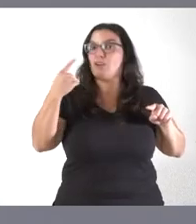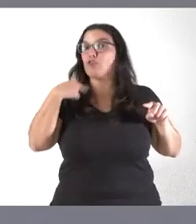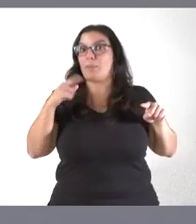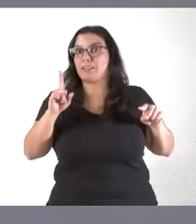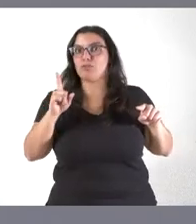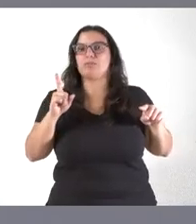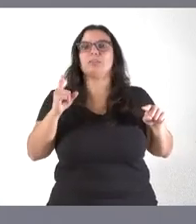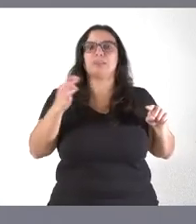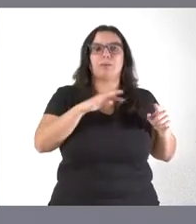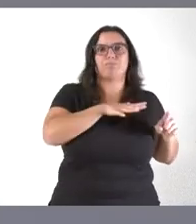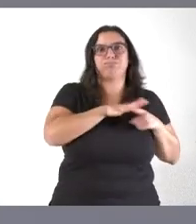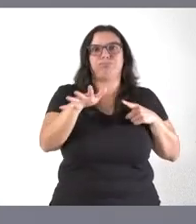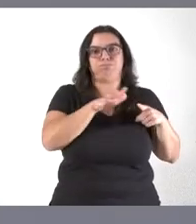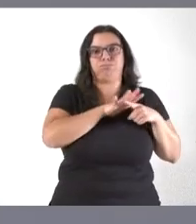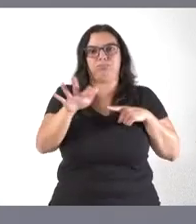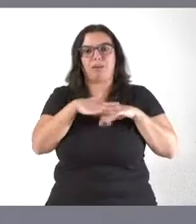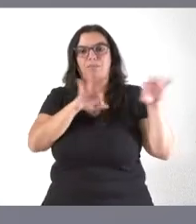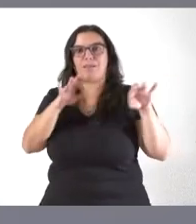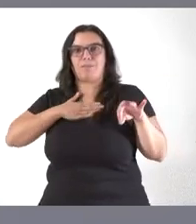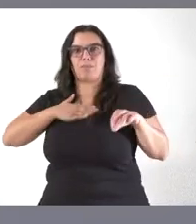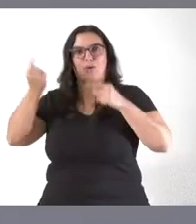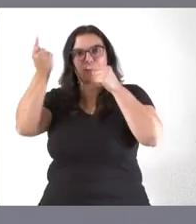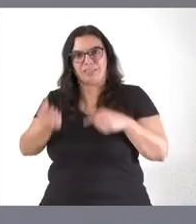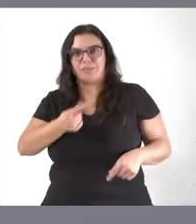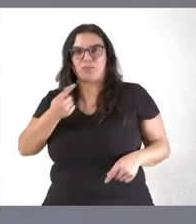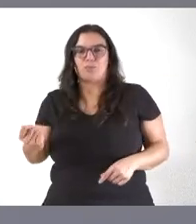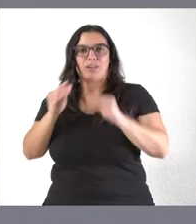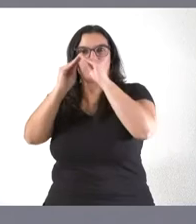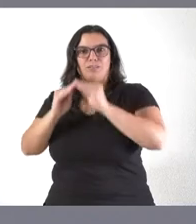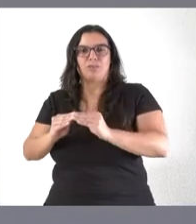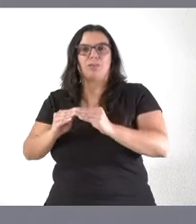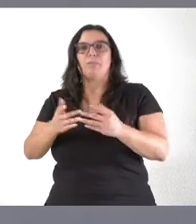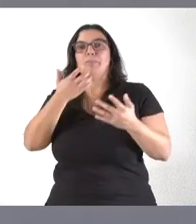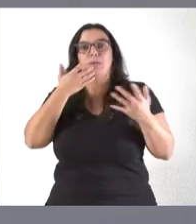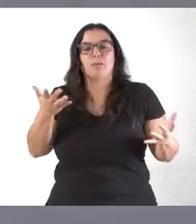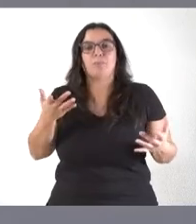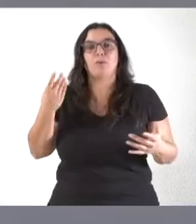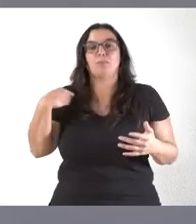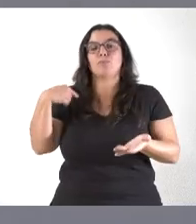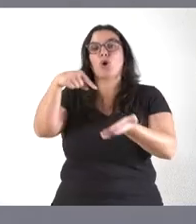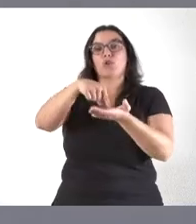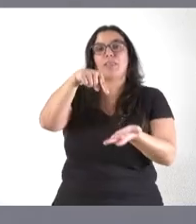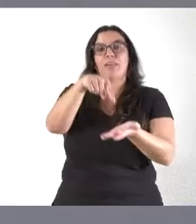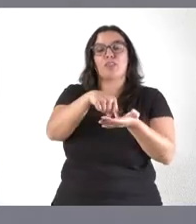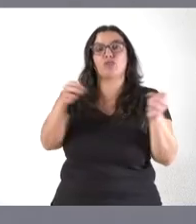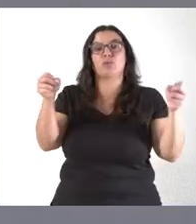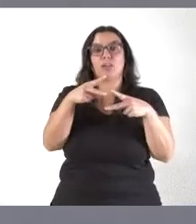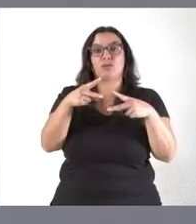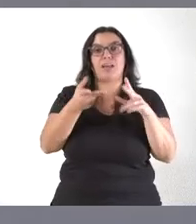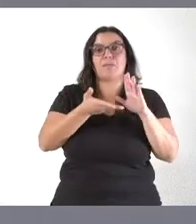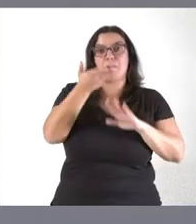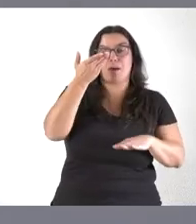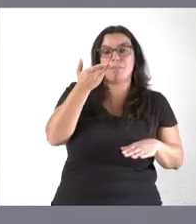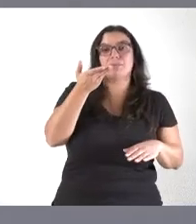momento y que sí que tienen impactos sobre las cuentas públicas autonómicas entre ellos fomentar un ejemplo es de las cotizaciones a la seguridad social